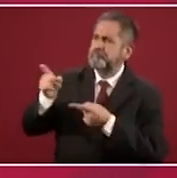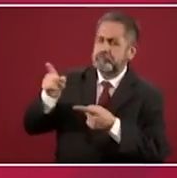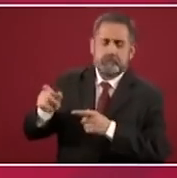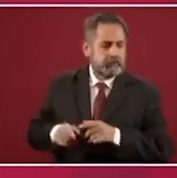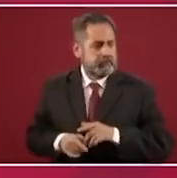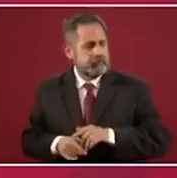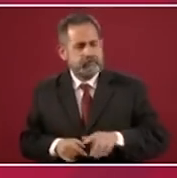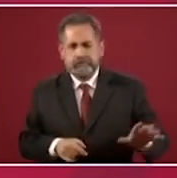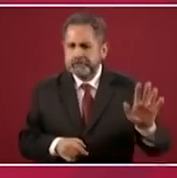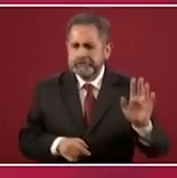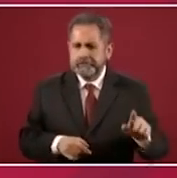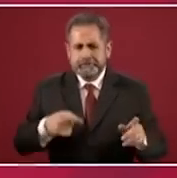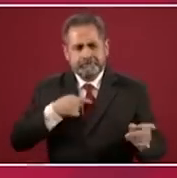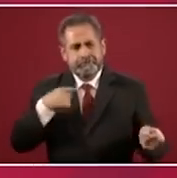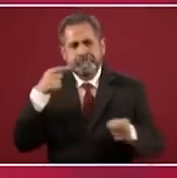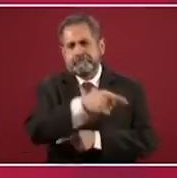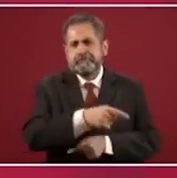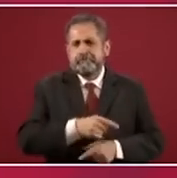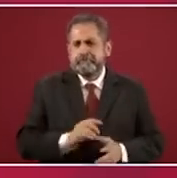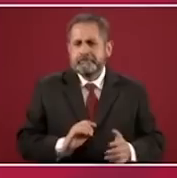Y yo les llamo